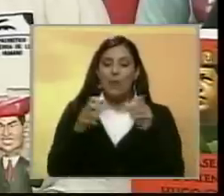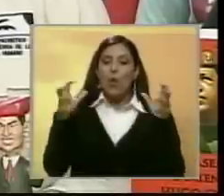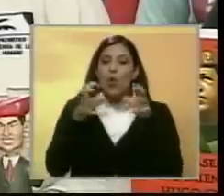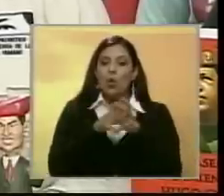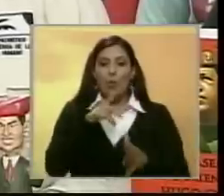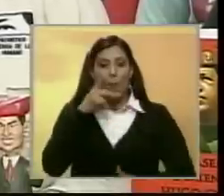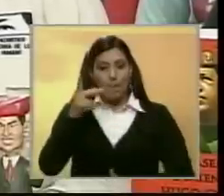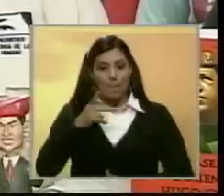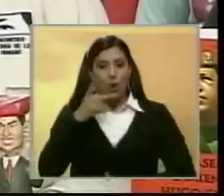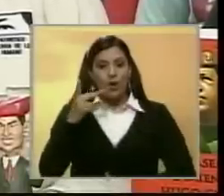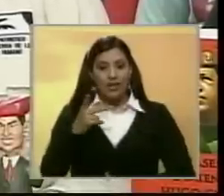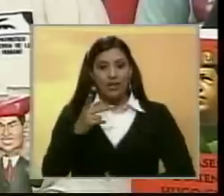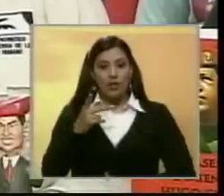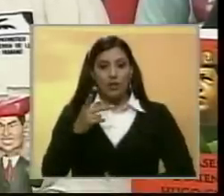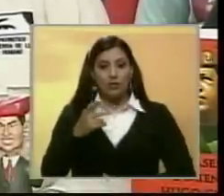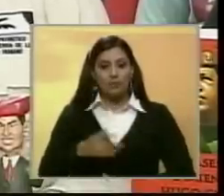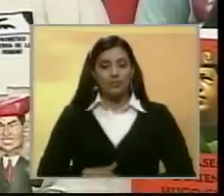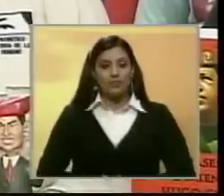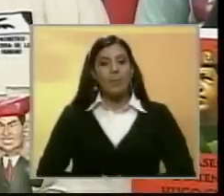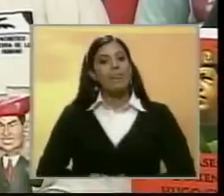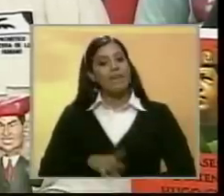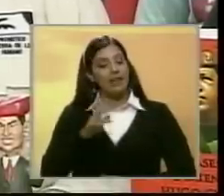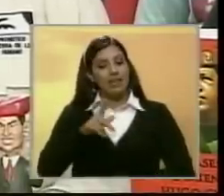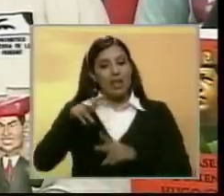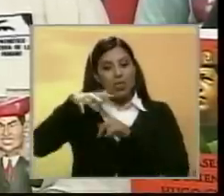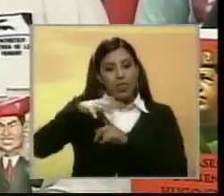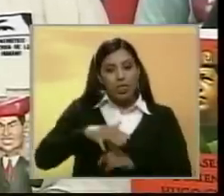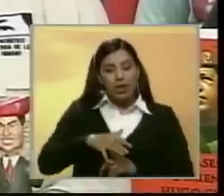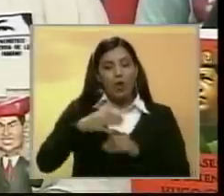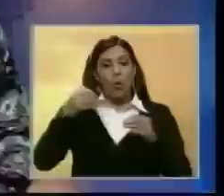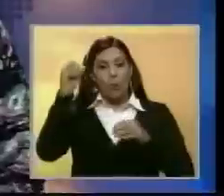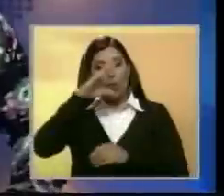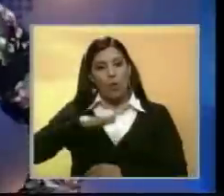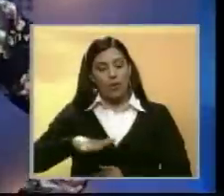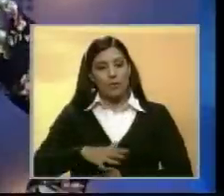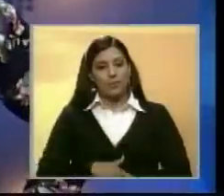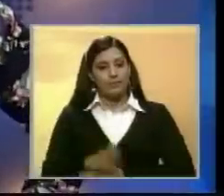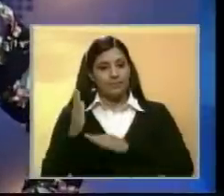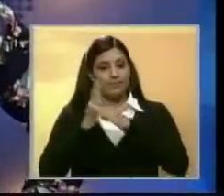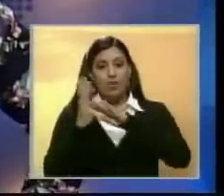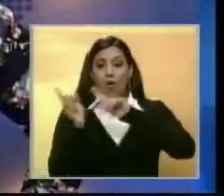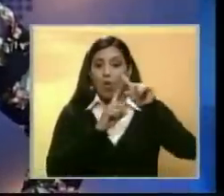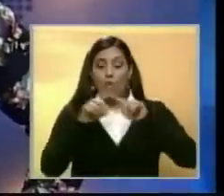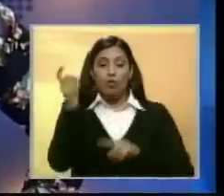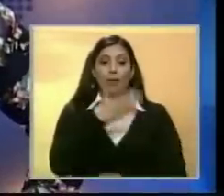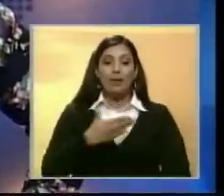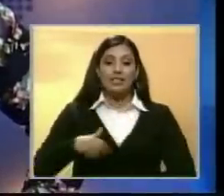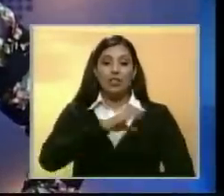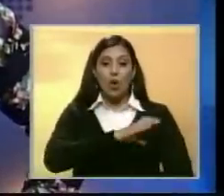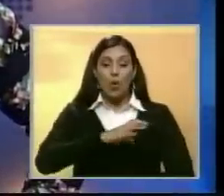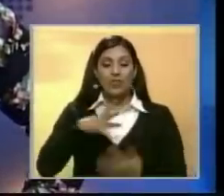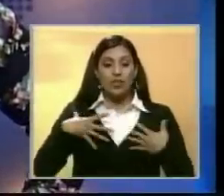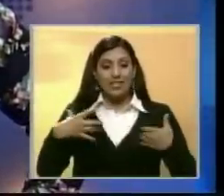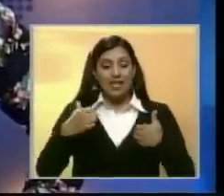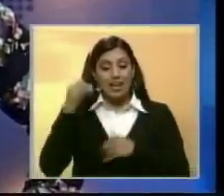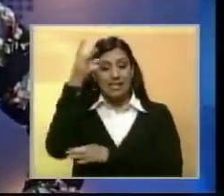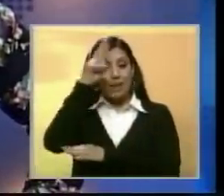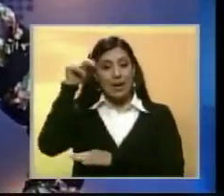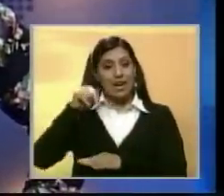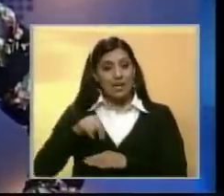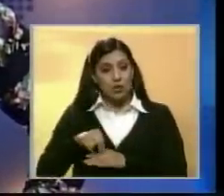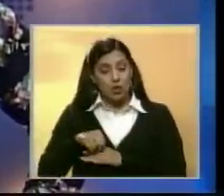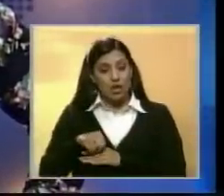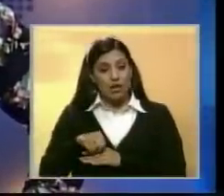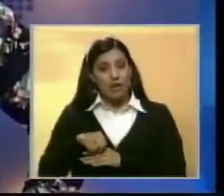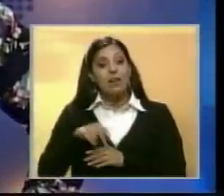partidos políticos, han masacrado a su pueblo. El presidente de la Comisión de Salud de la Asamblea Nacional,